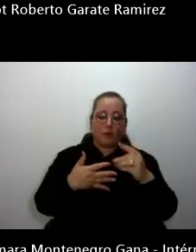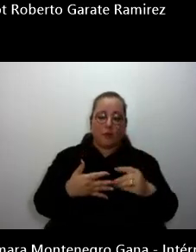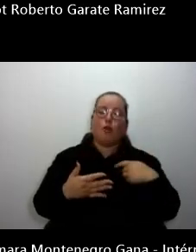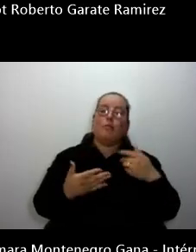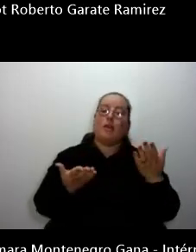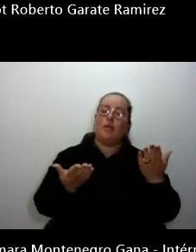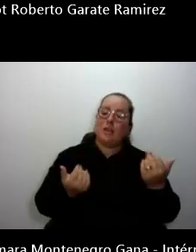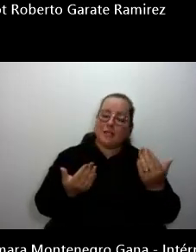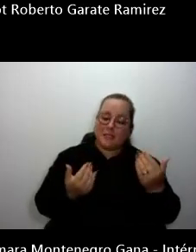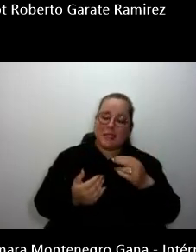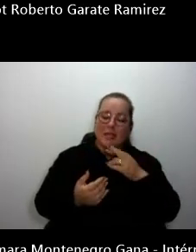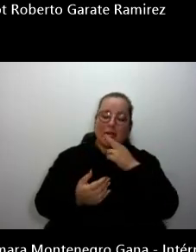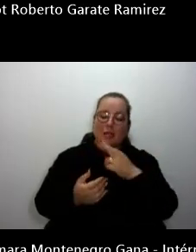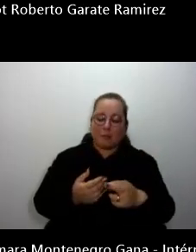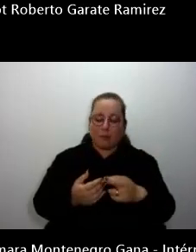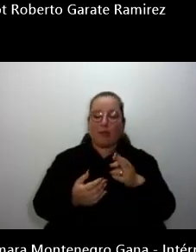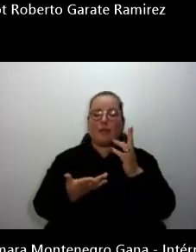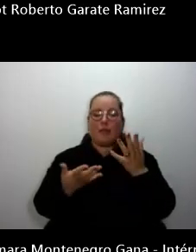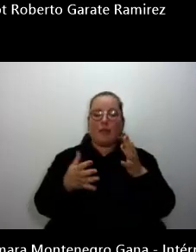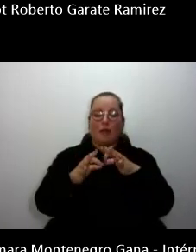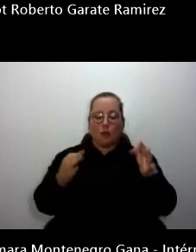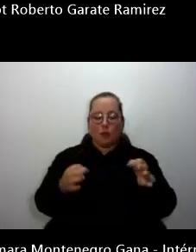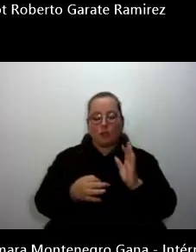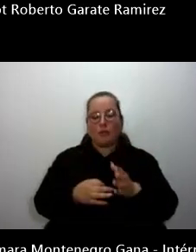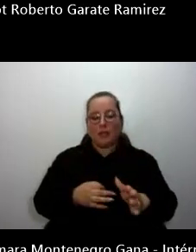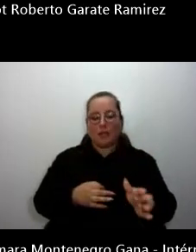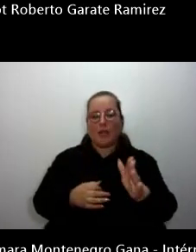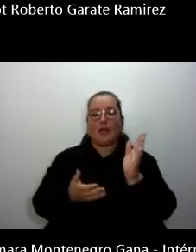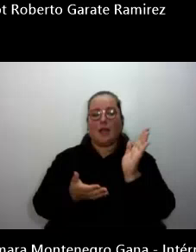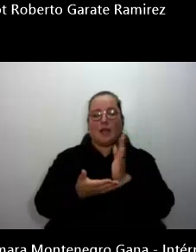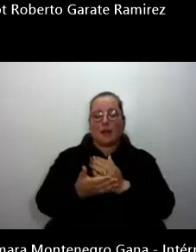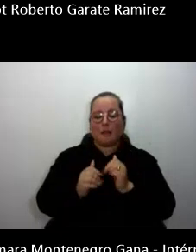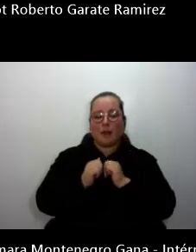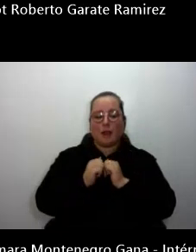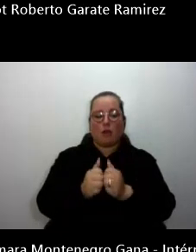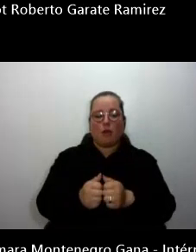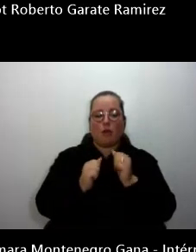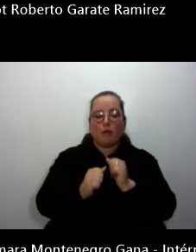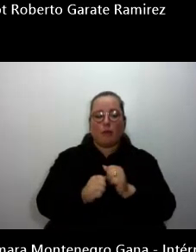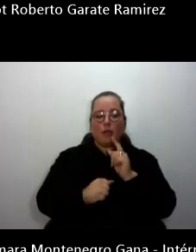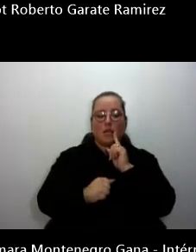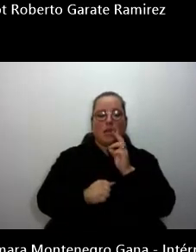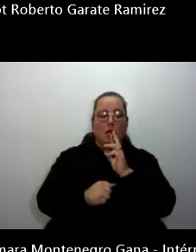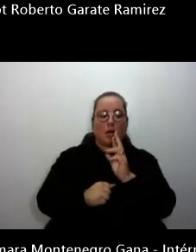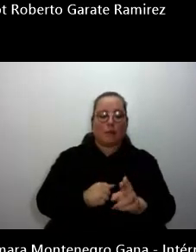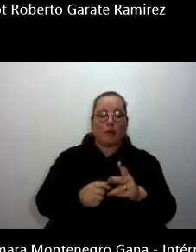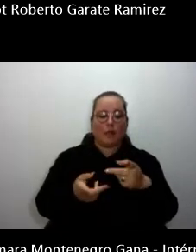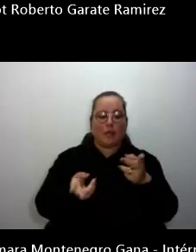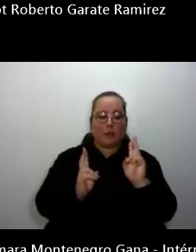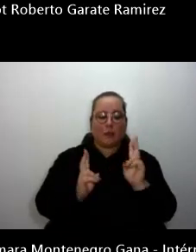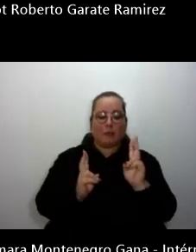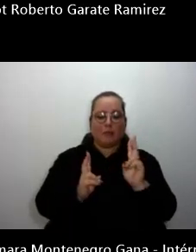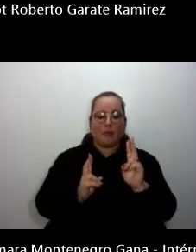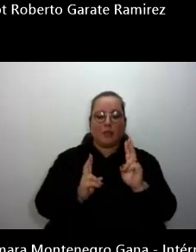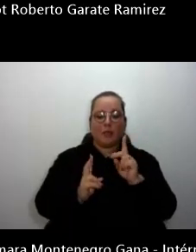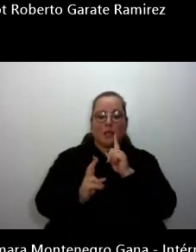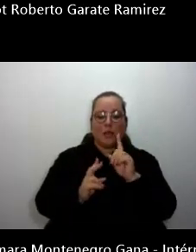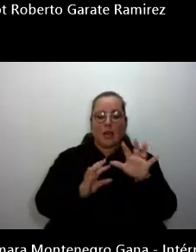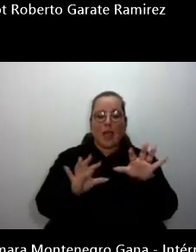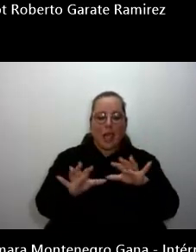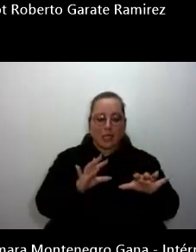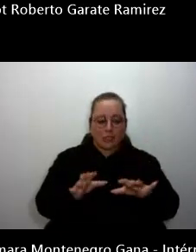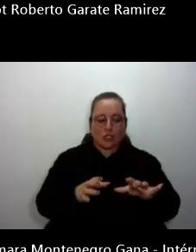¿cierto?, una respuesta educativa pertinente, y que el plan de acompañamiento puede ser una respuesta que permita generar acciones